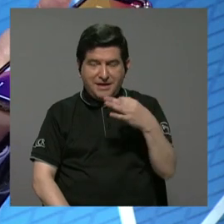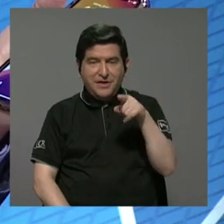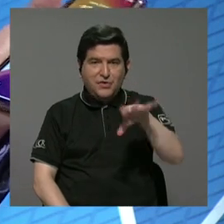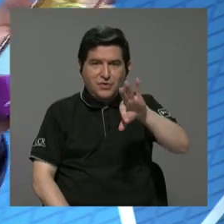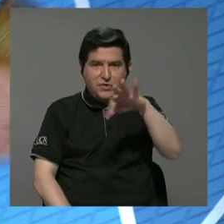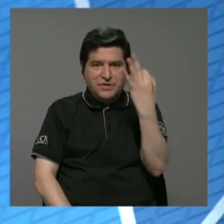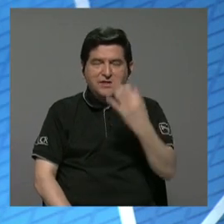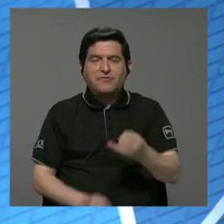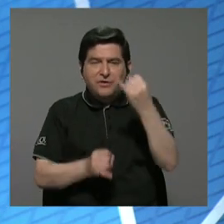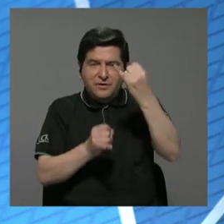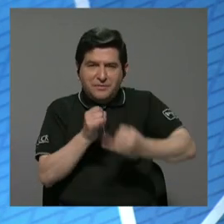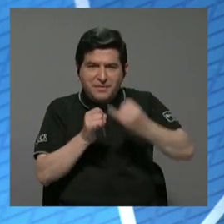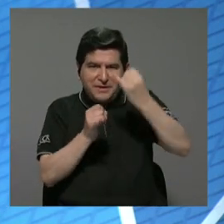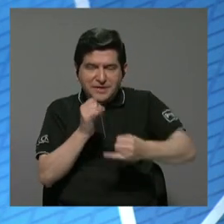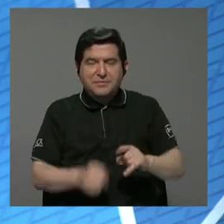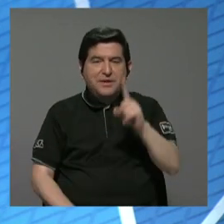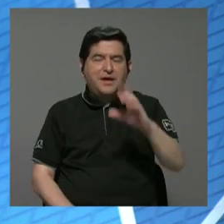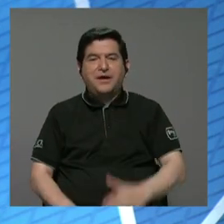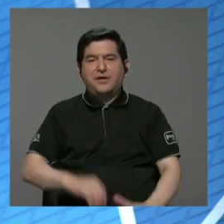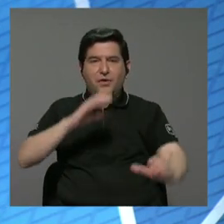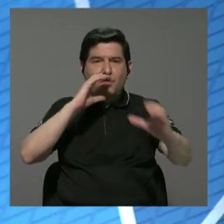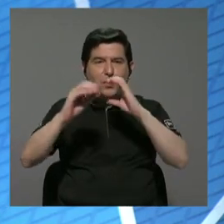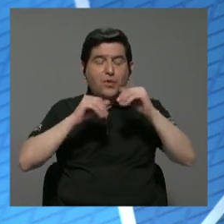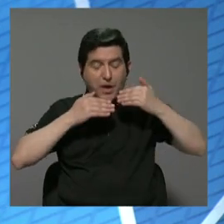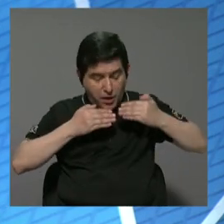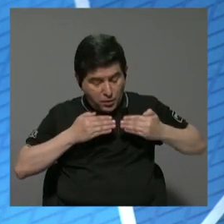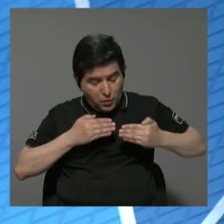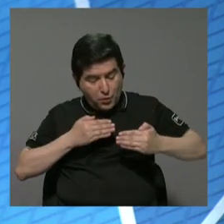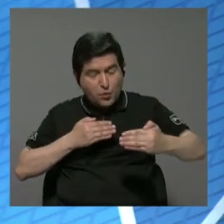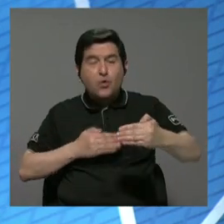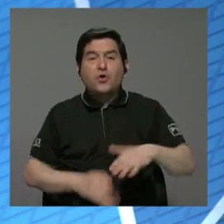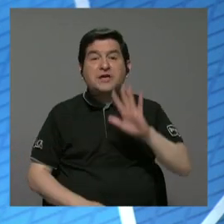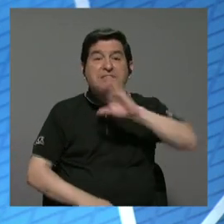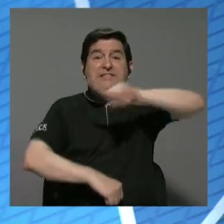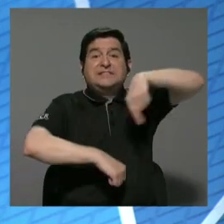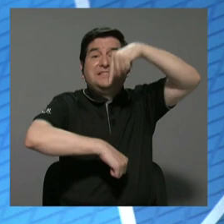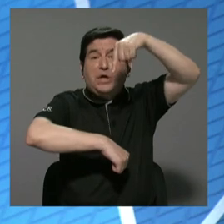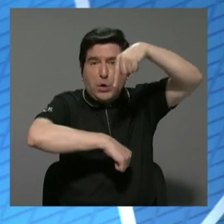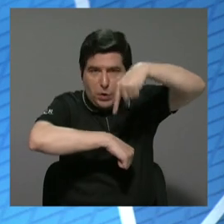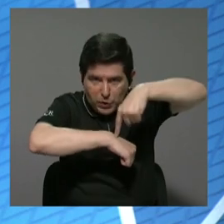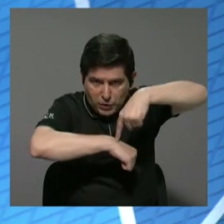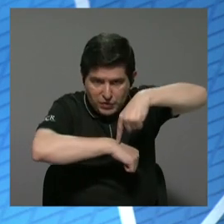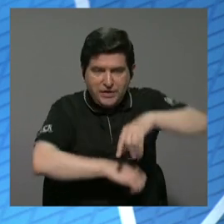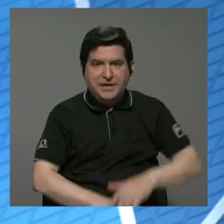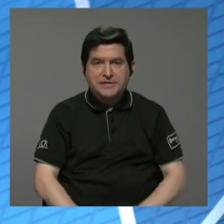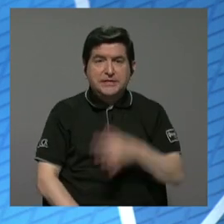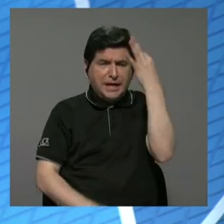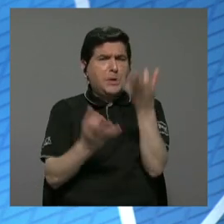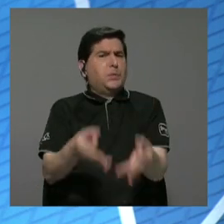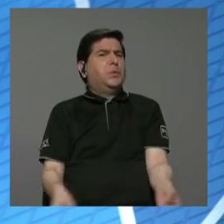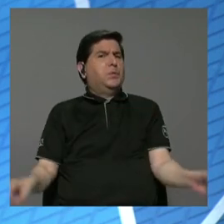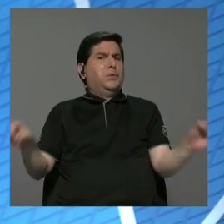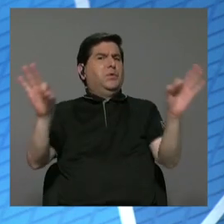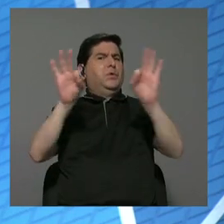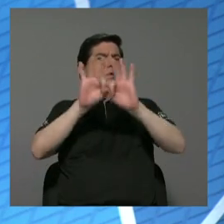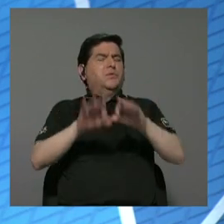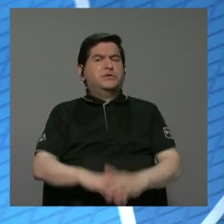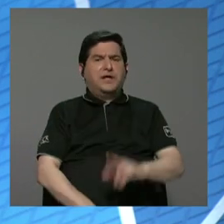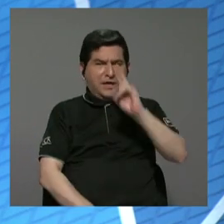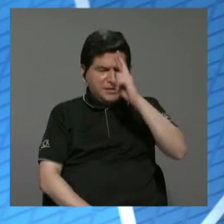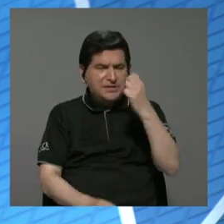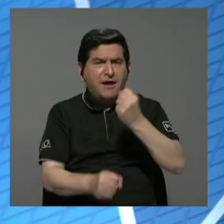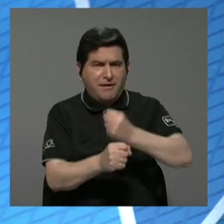podemos ir cerrando una transmisión que se ha prolongado por casi 5 horas. Yo creo que es importantísimo reconocer